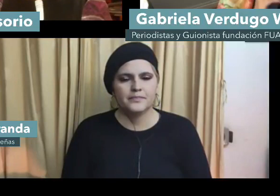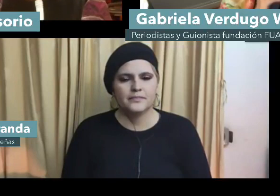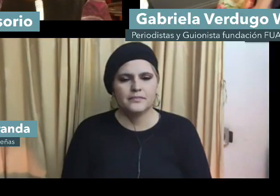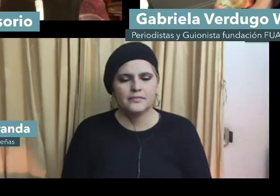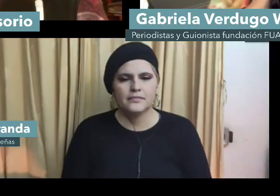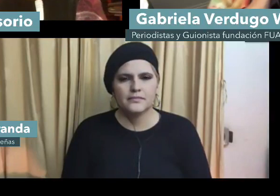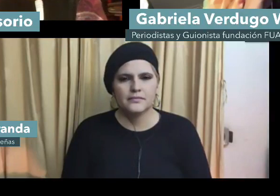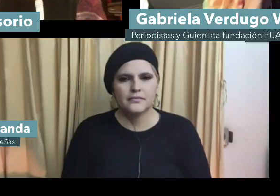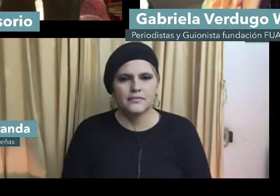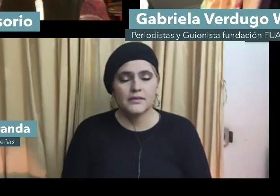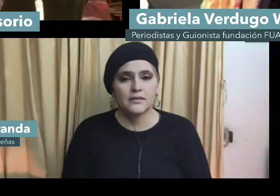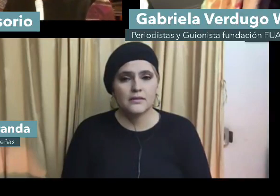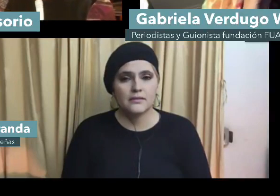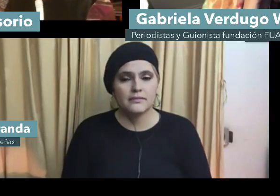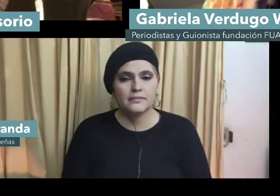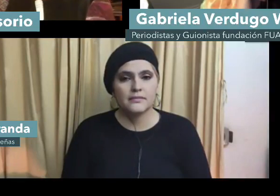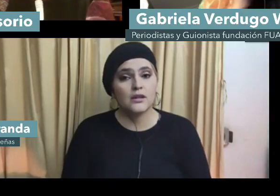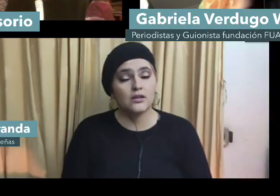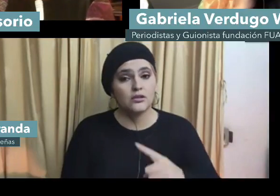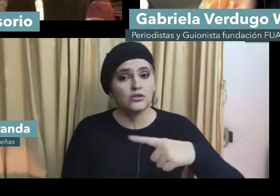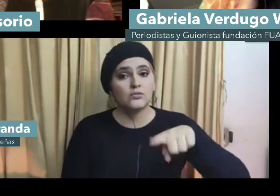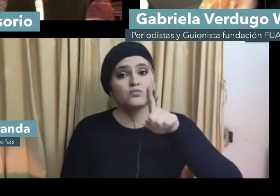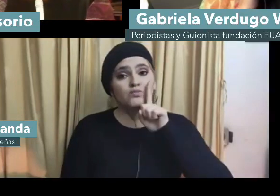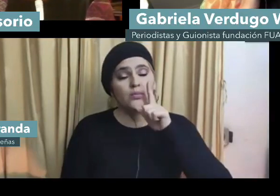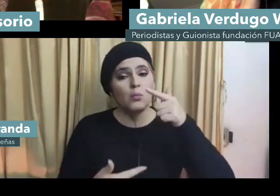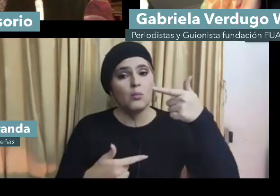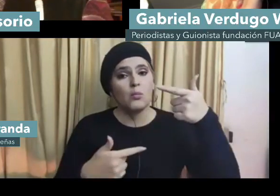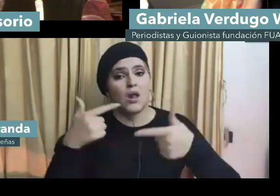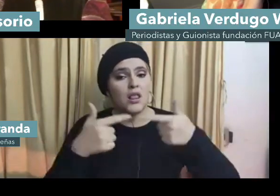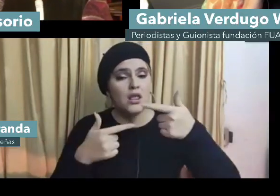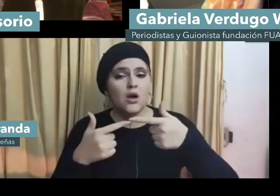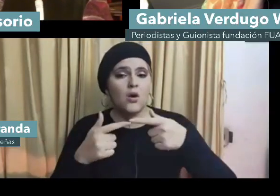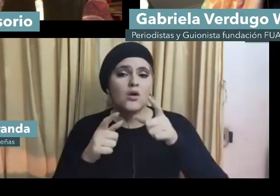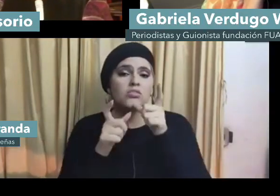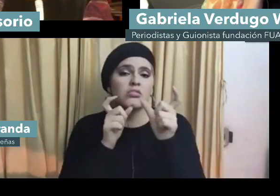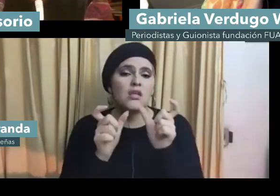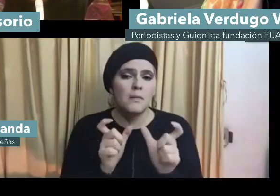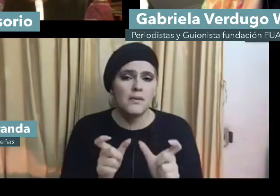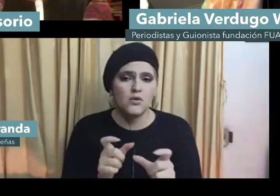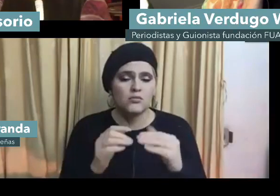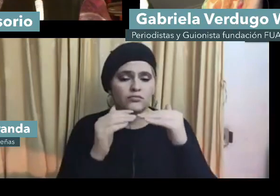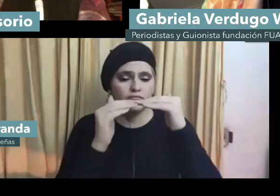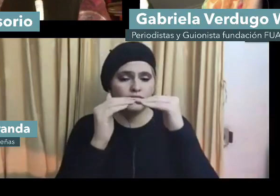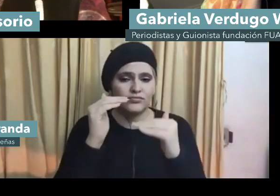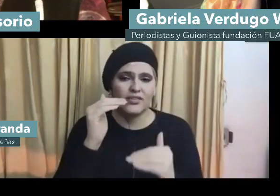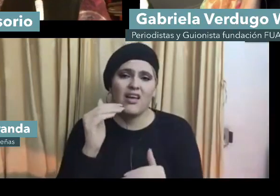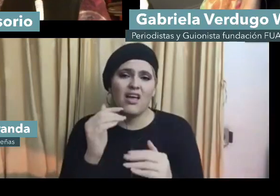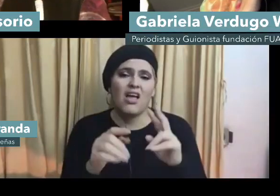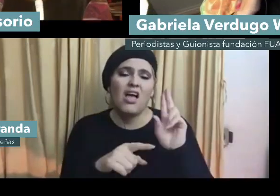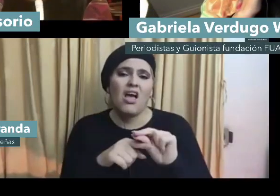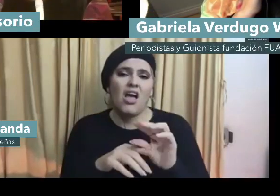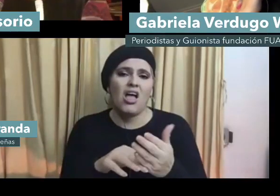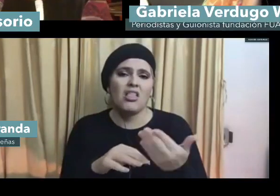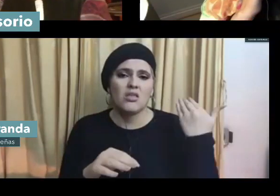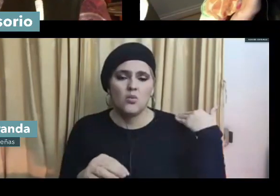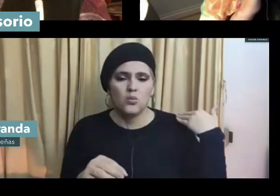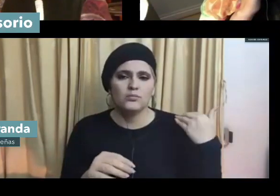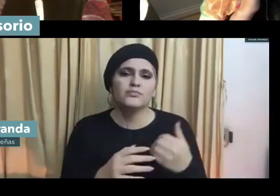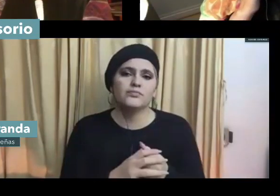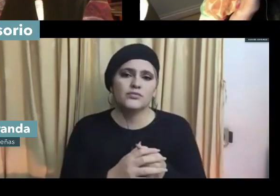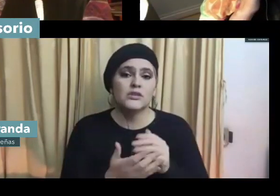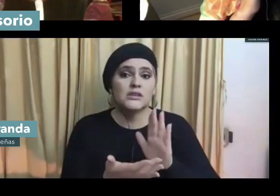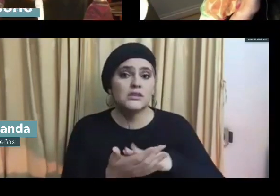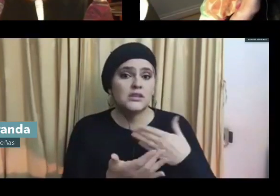nosotros tenemos políticas y términos que son antiguos. Por ejemplo, nosotros, desde el punto de vista de salud, seguimos usando